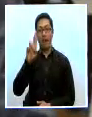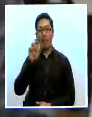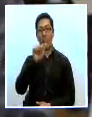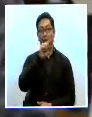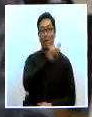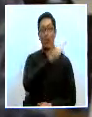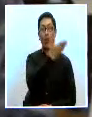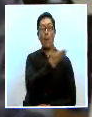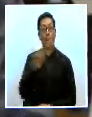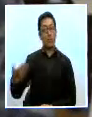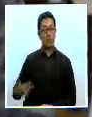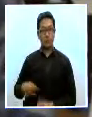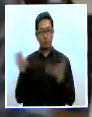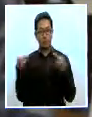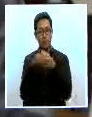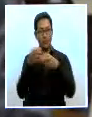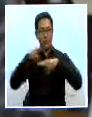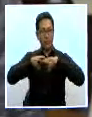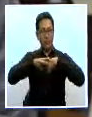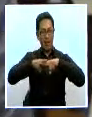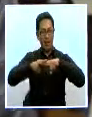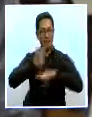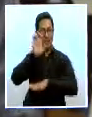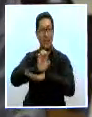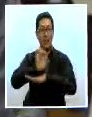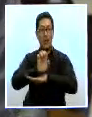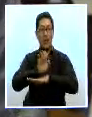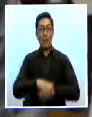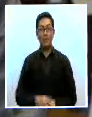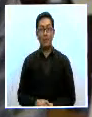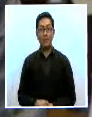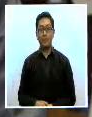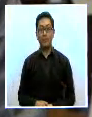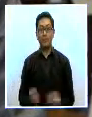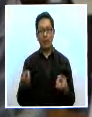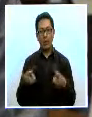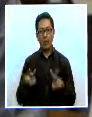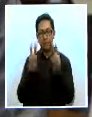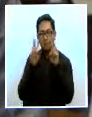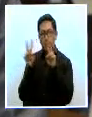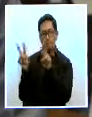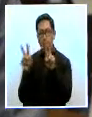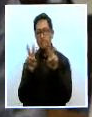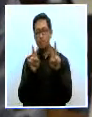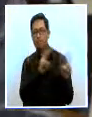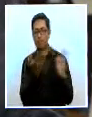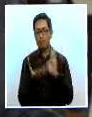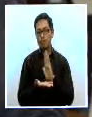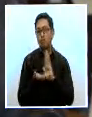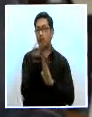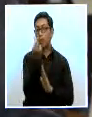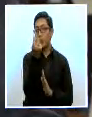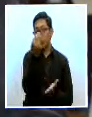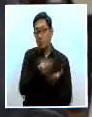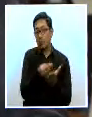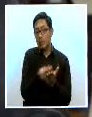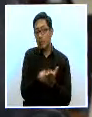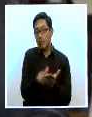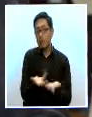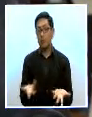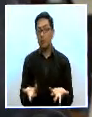de la Unión de taxistas ejecutivos del Ecuador con una mirada respecto de el aumento resuelto la semana anterior por el consejo